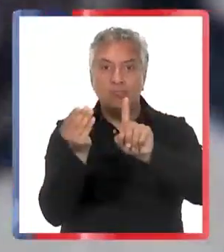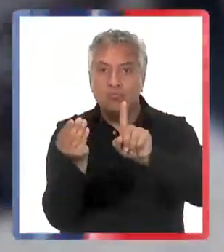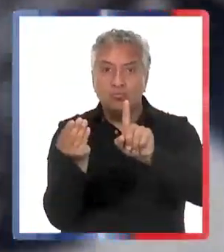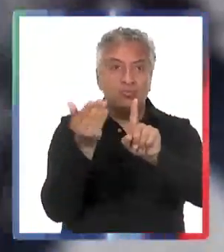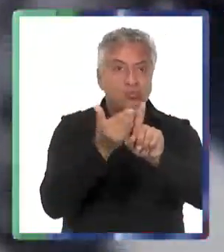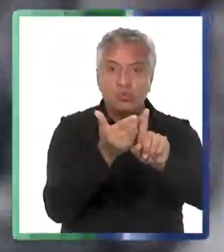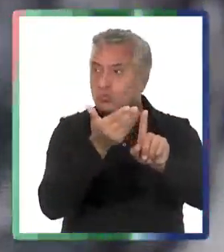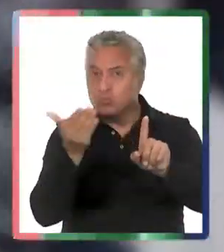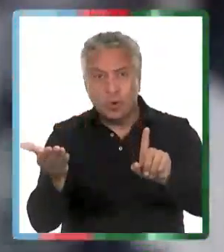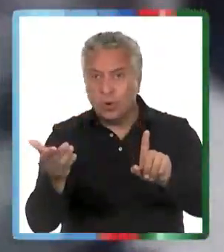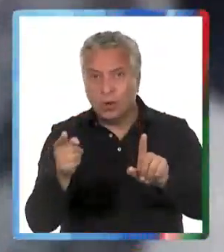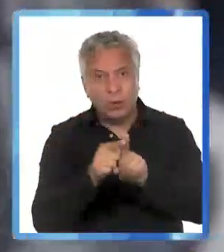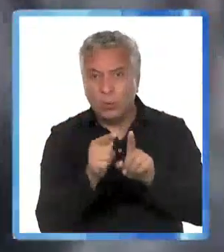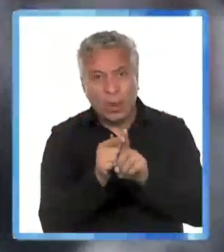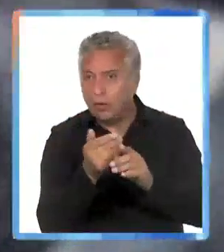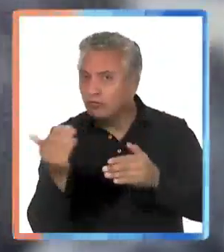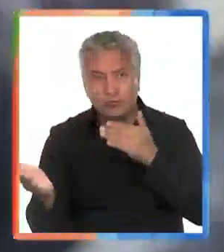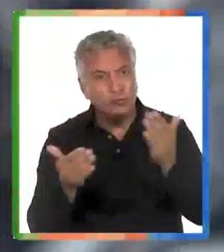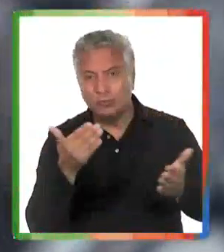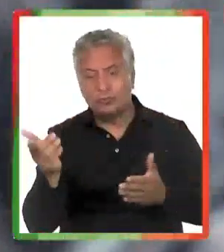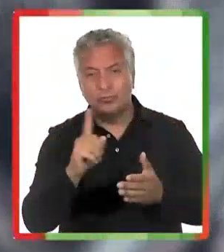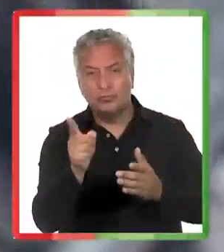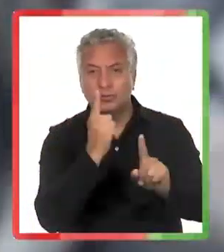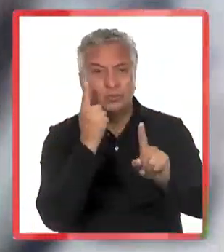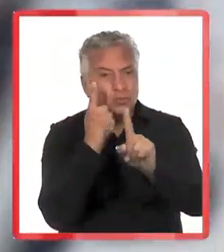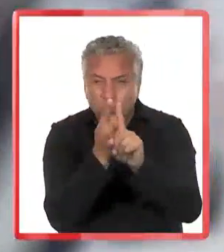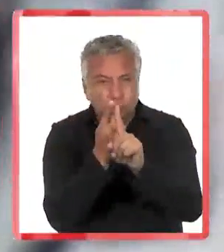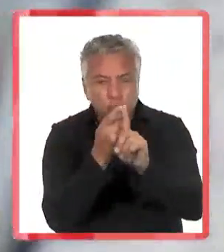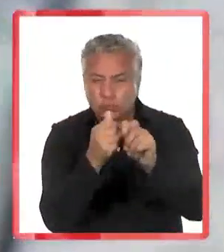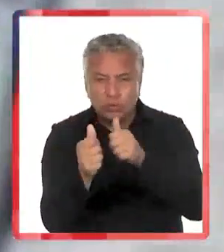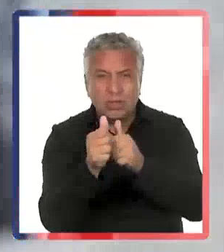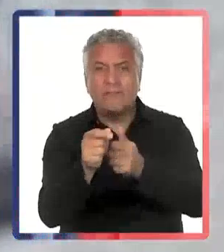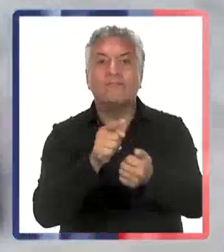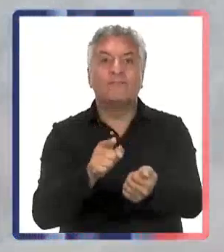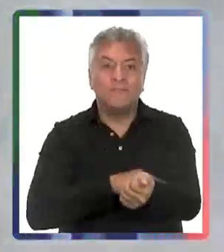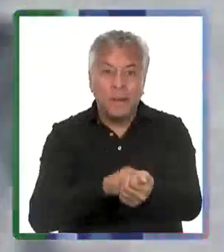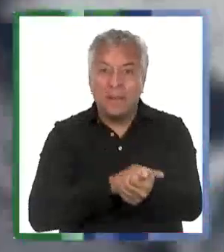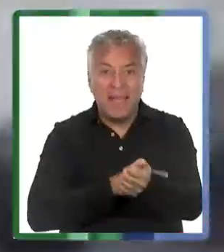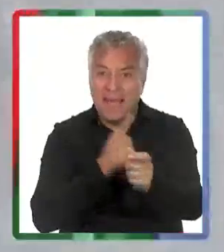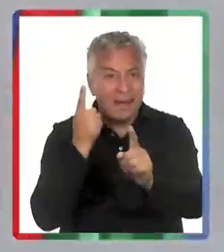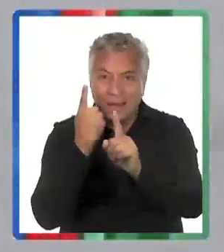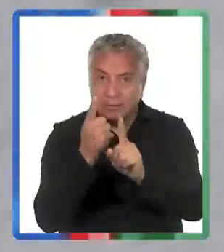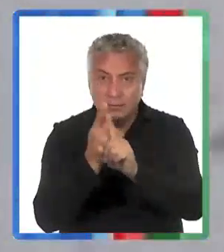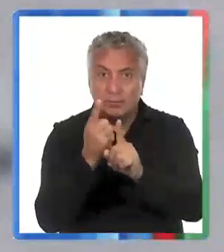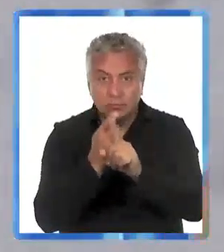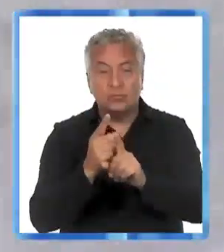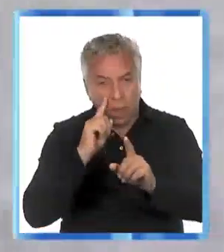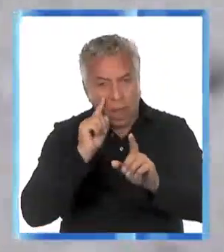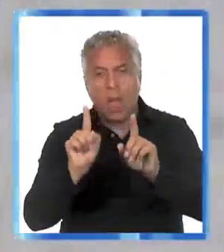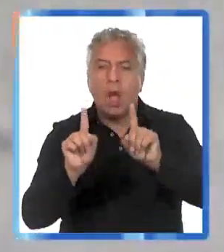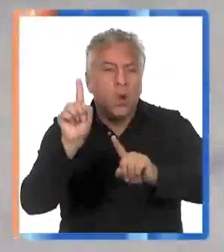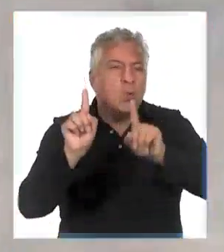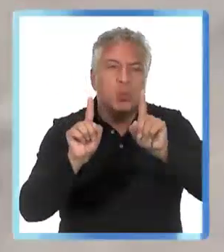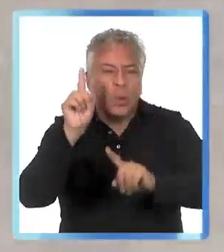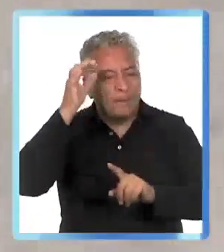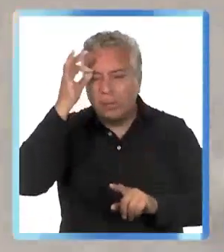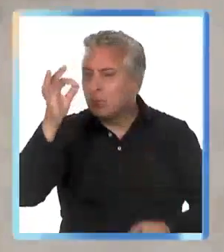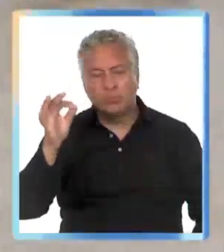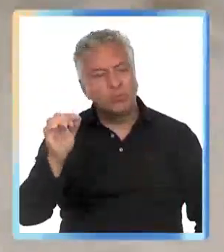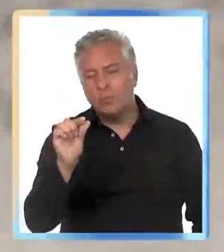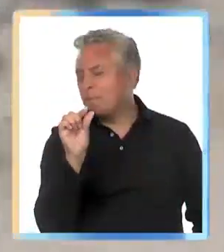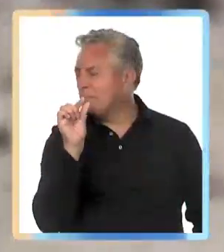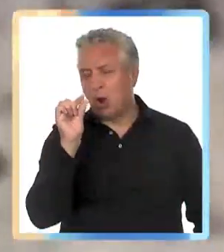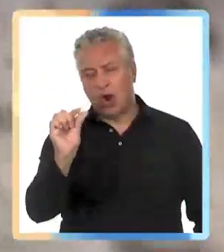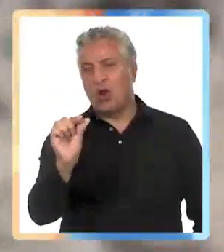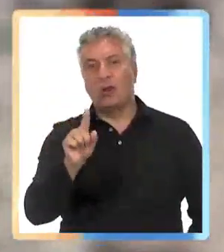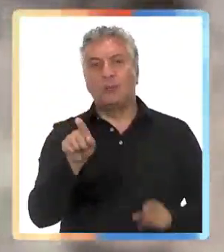descrito escasos números de contagios en personas con contactos muy estrechos, cercanos, familiares, etc. Hay descrito algunos casos, pero